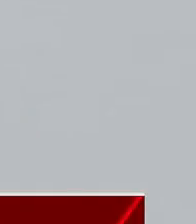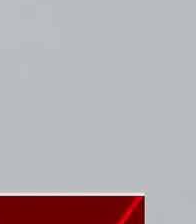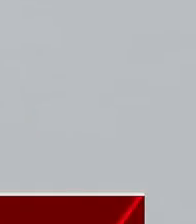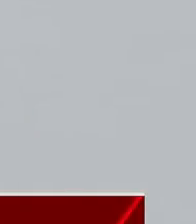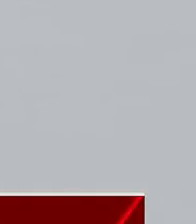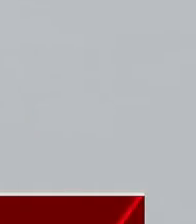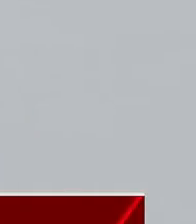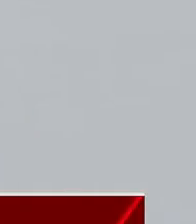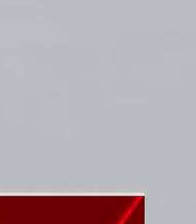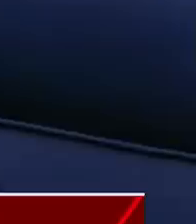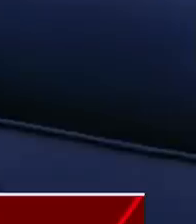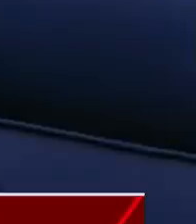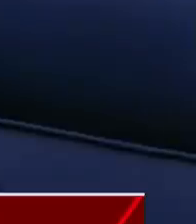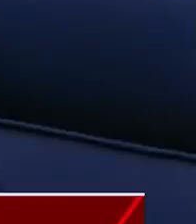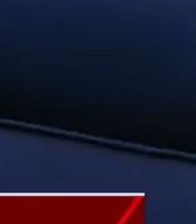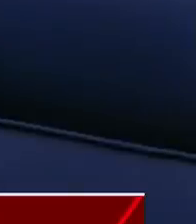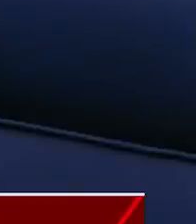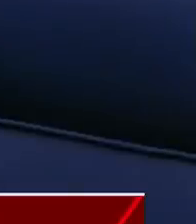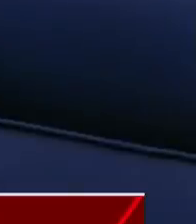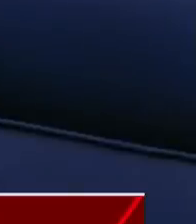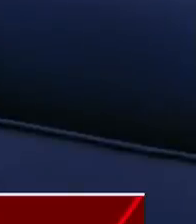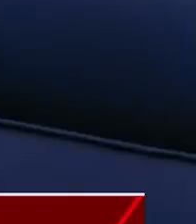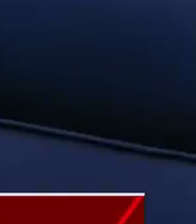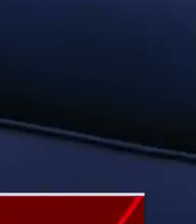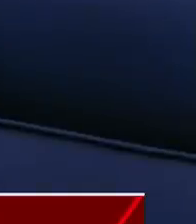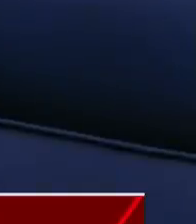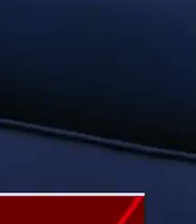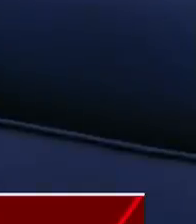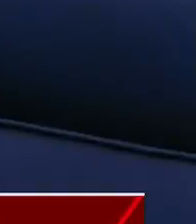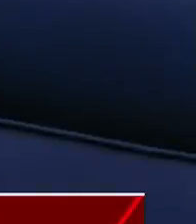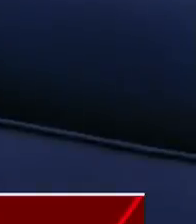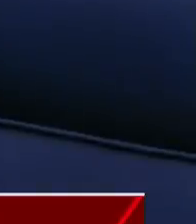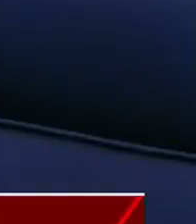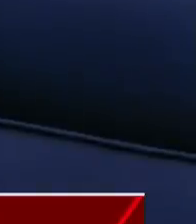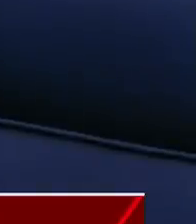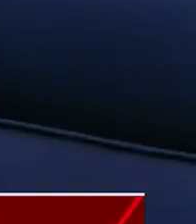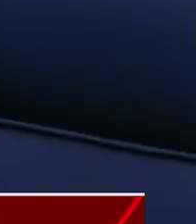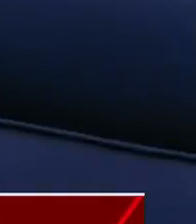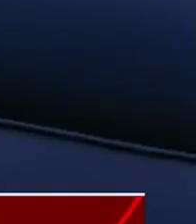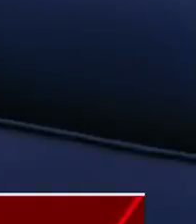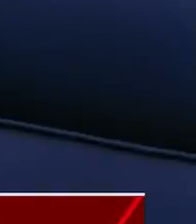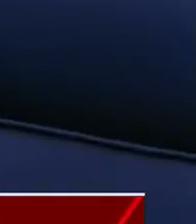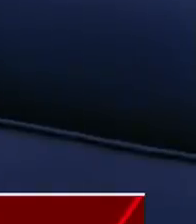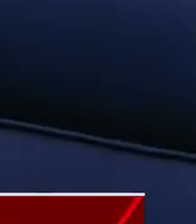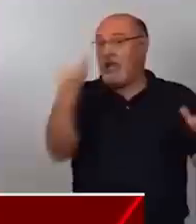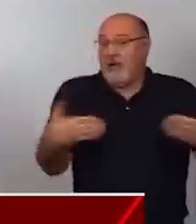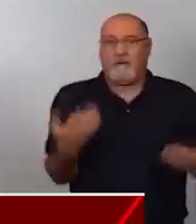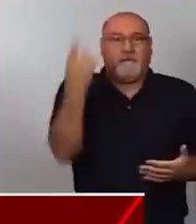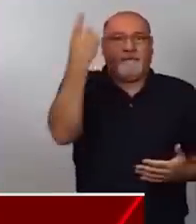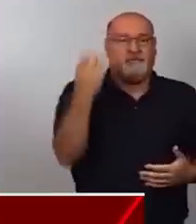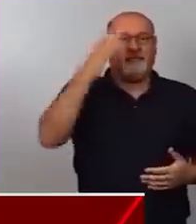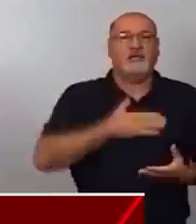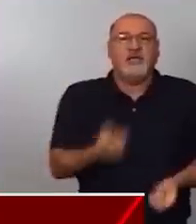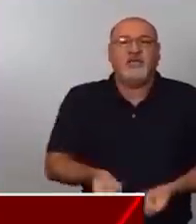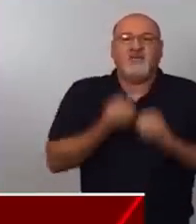repito amén de los boquetes financieros que vamos a unos 100 mil millones de decidir por año que eso no hay economía que lo aguante pero cuando ellos se marchen